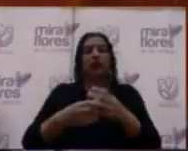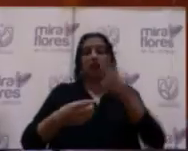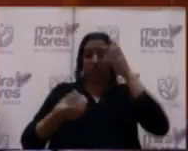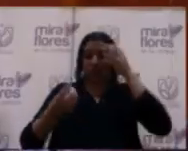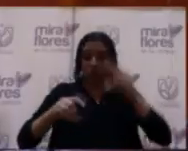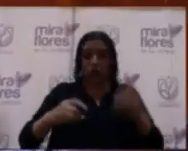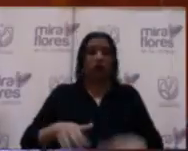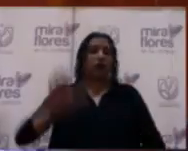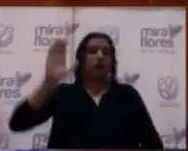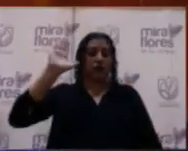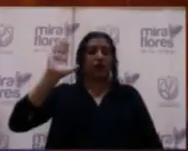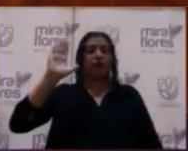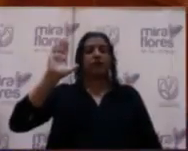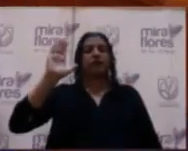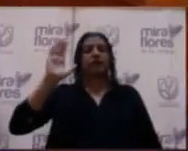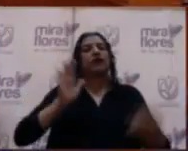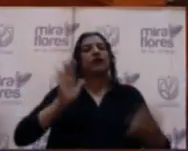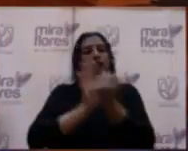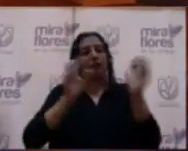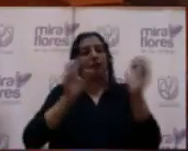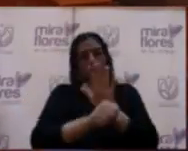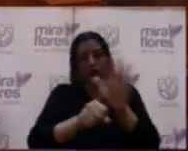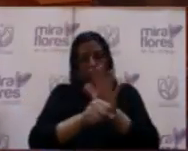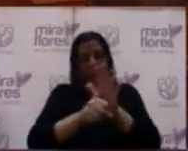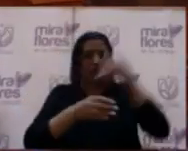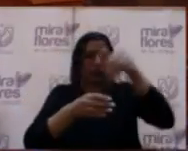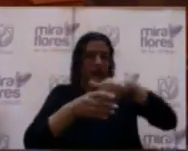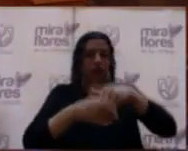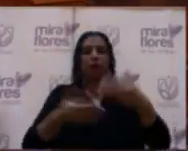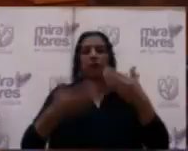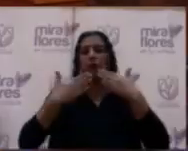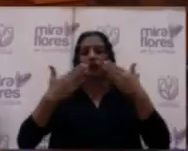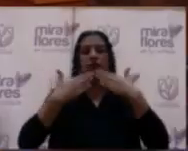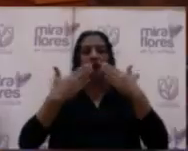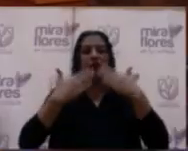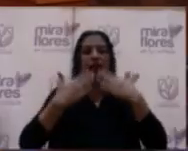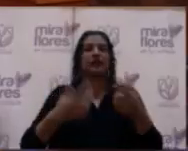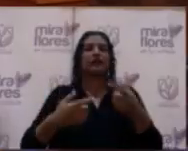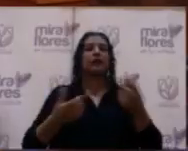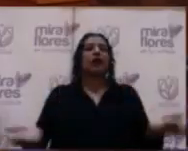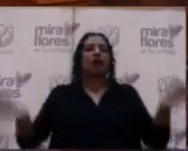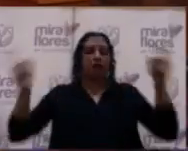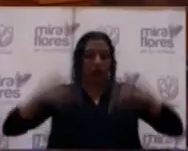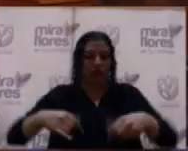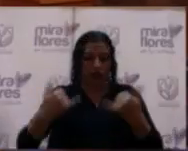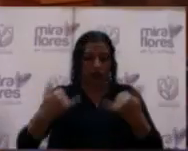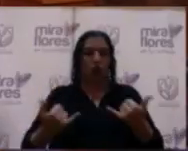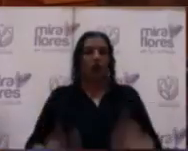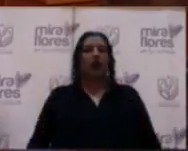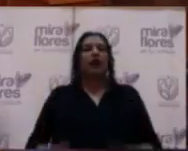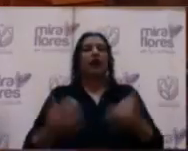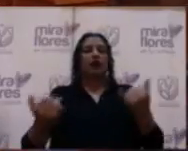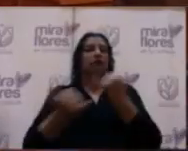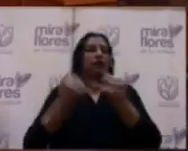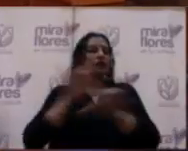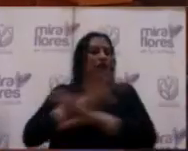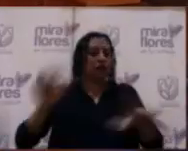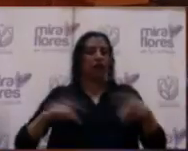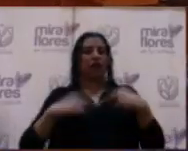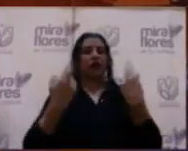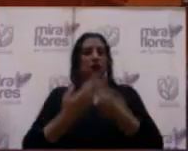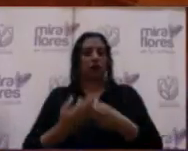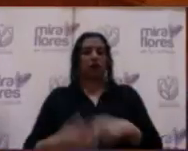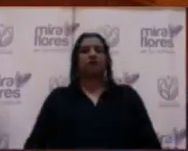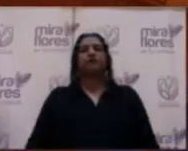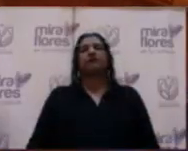de conformidad. Se aprueba por unanimidad de votos. Muchísimas gracias por su presencia esta mañana y se levanta la sesión.